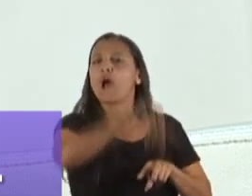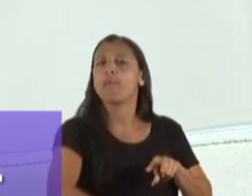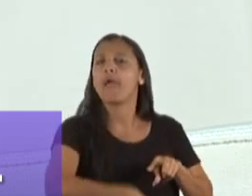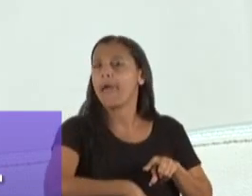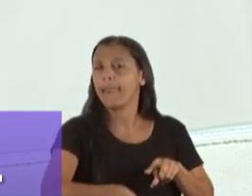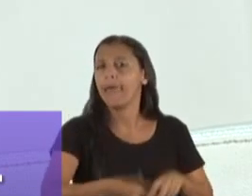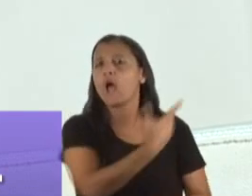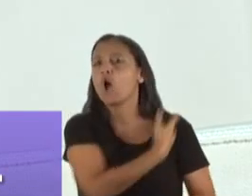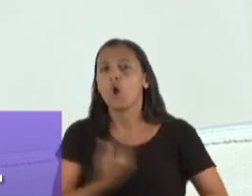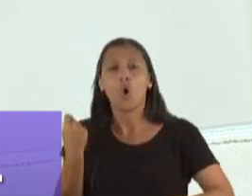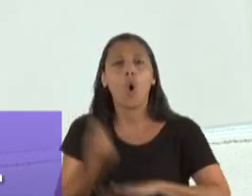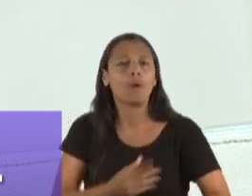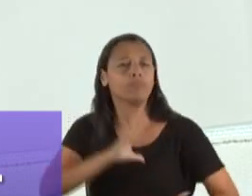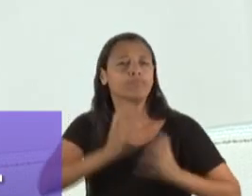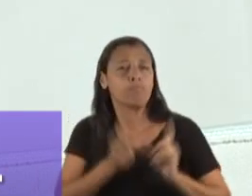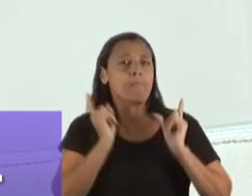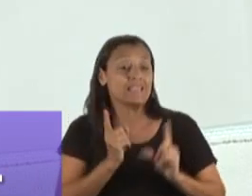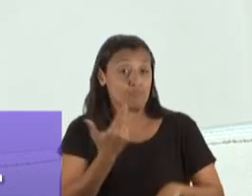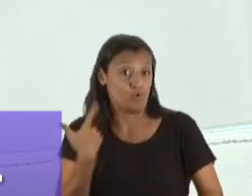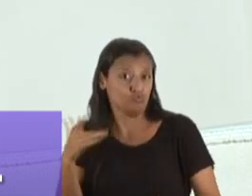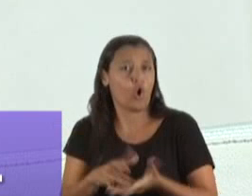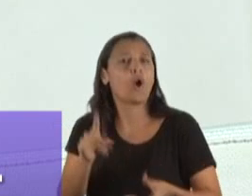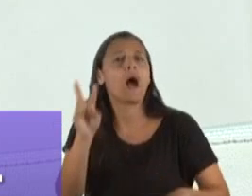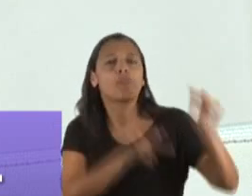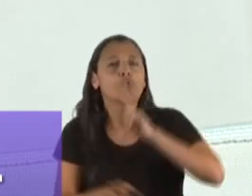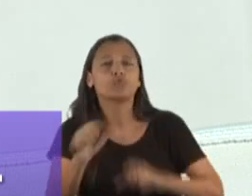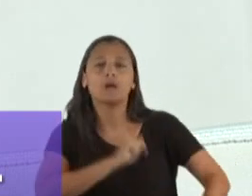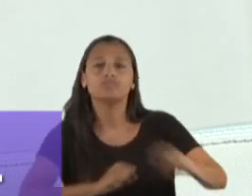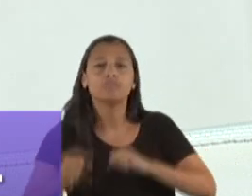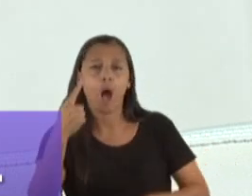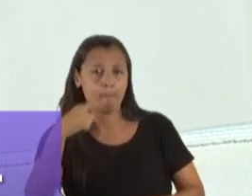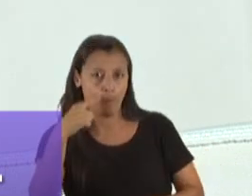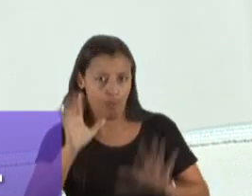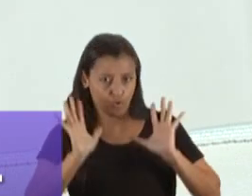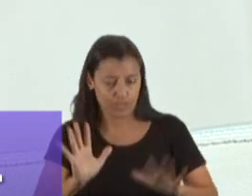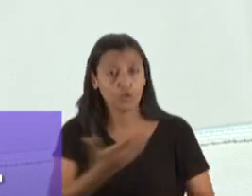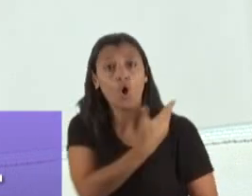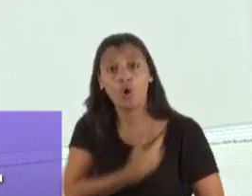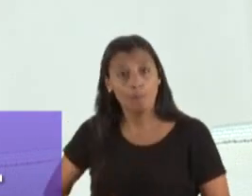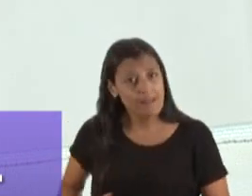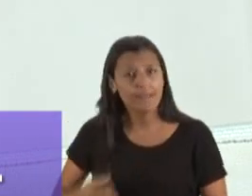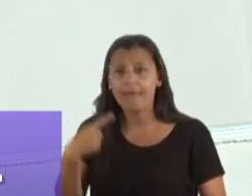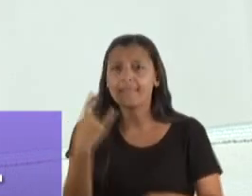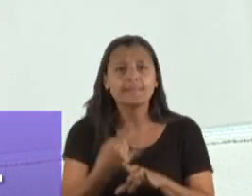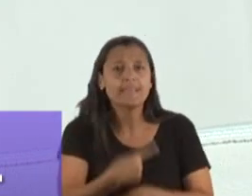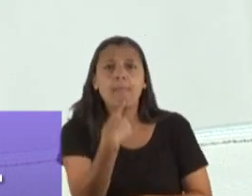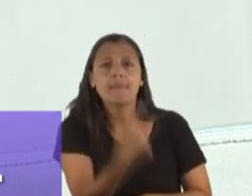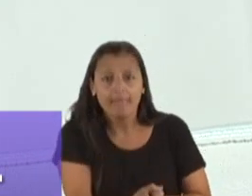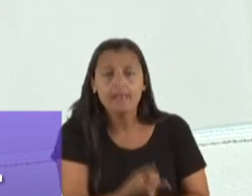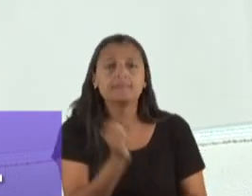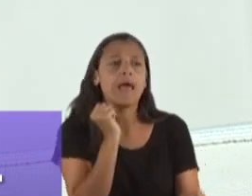nacional en esta comisión. Teniendo en cuenta que el presidente siempre habla de que el gobierno trabaja con